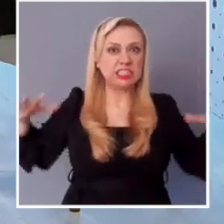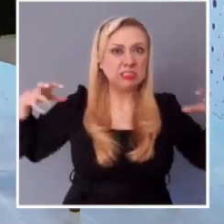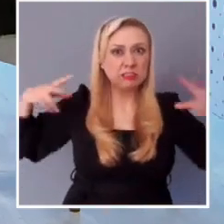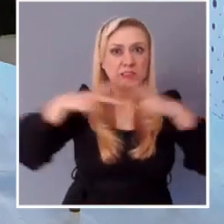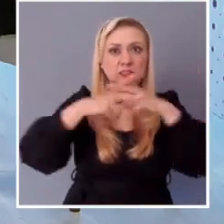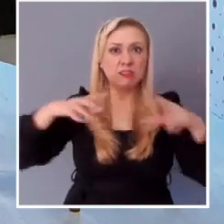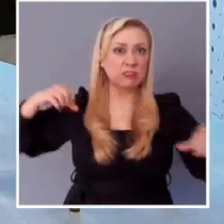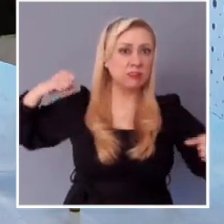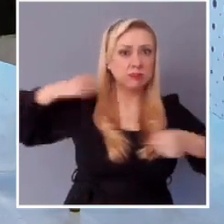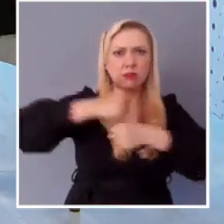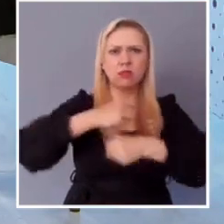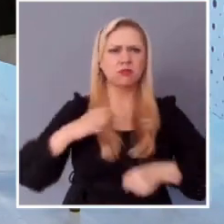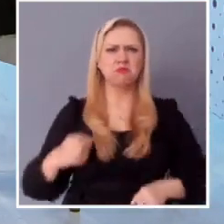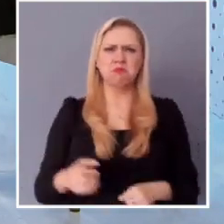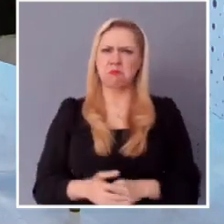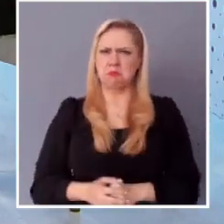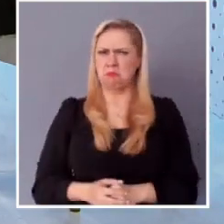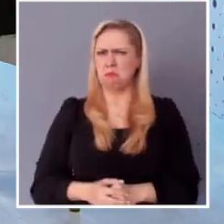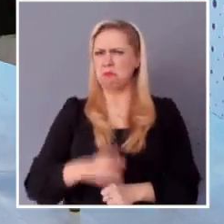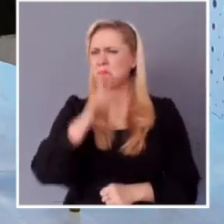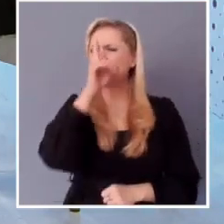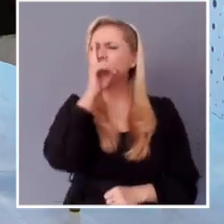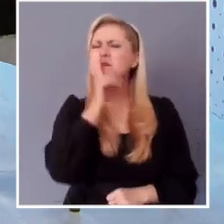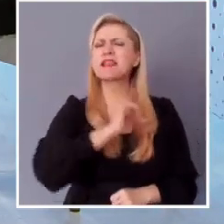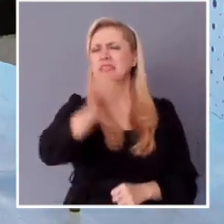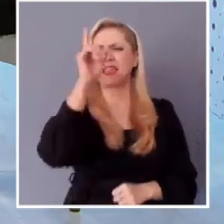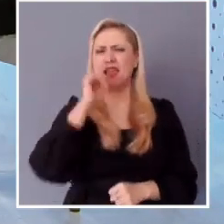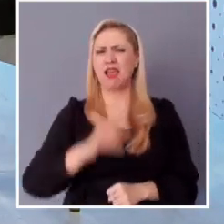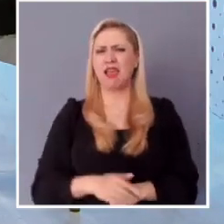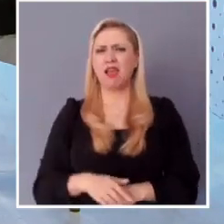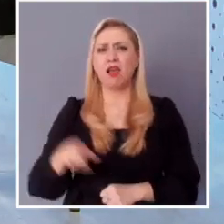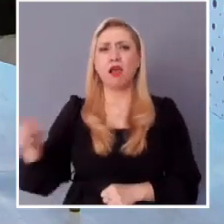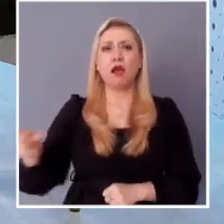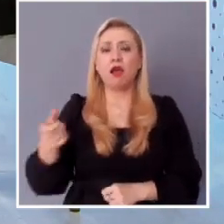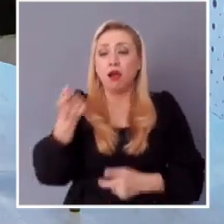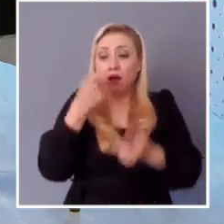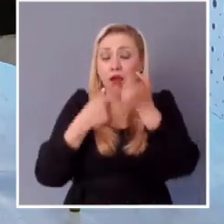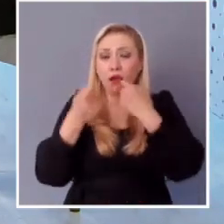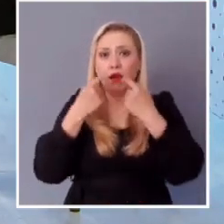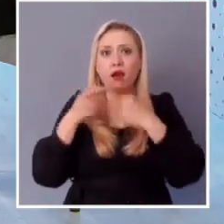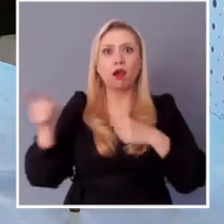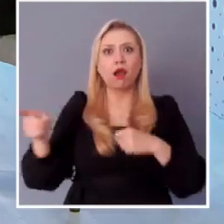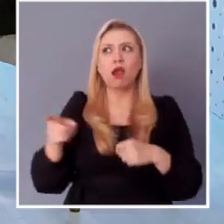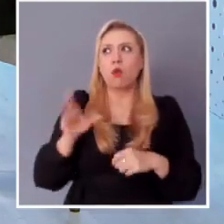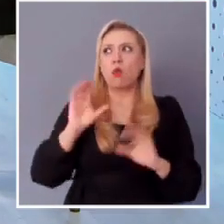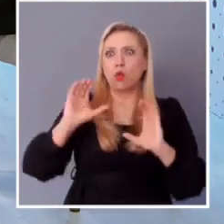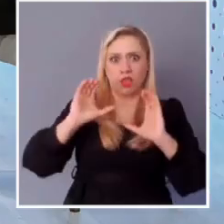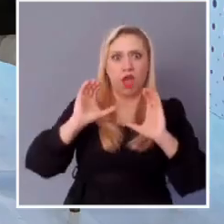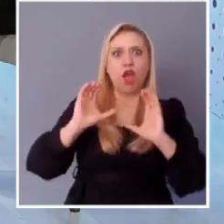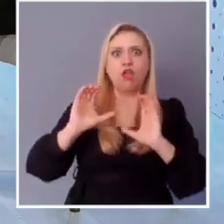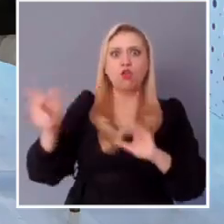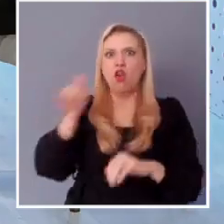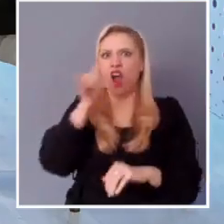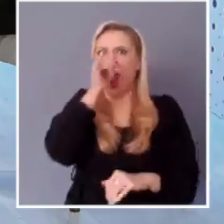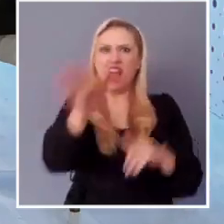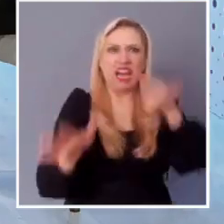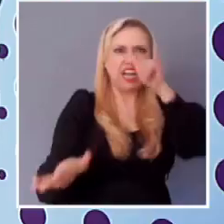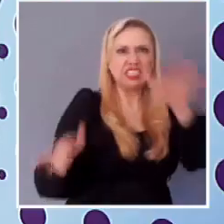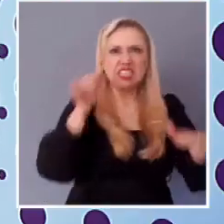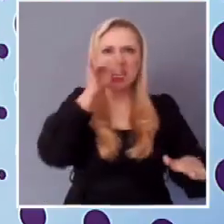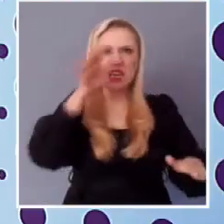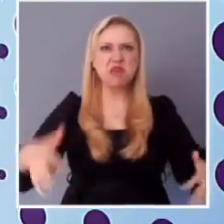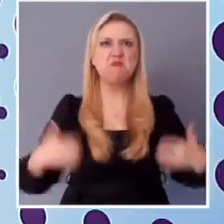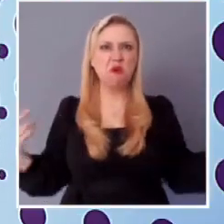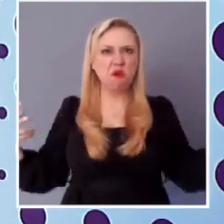esté enfrentando una situación crítica de salud mental vaya a tener una respuesta agresiva. Una de las máximas